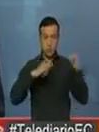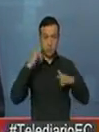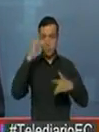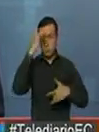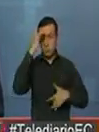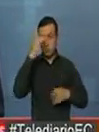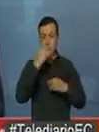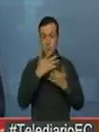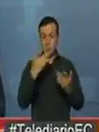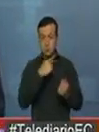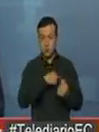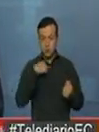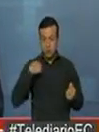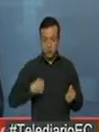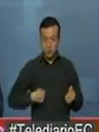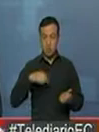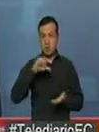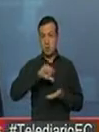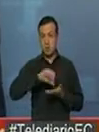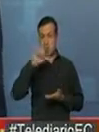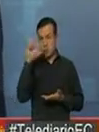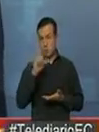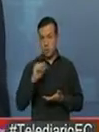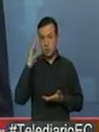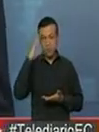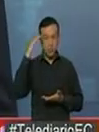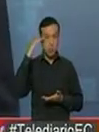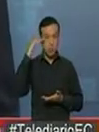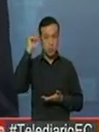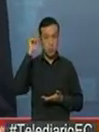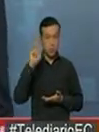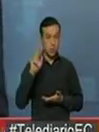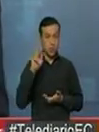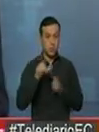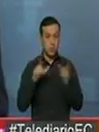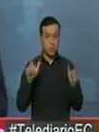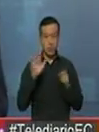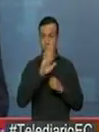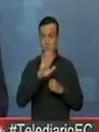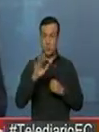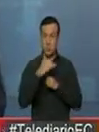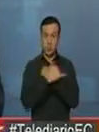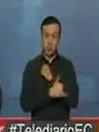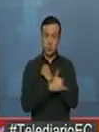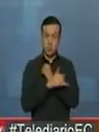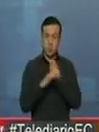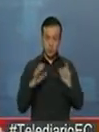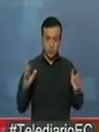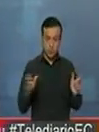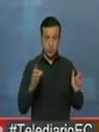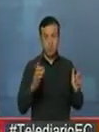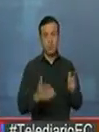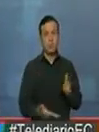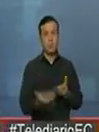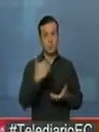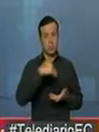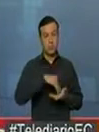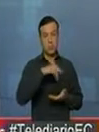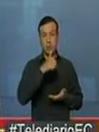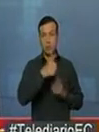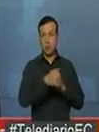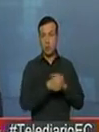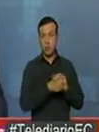enfermedad: China, Irán, Italia y Corea del Sur. Ciudadanos de estos países llegan también a las Islas